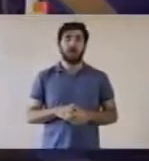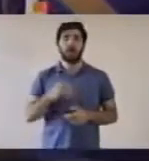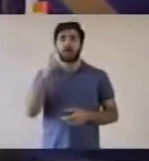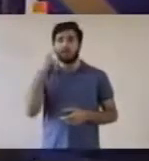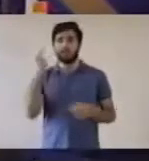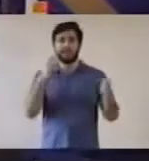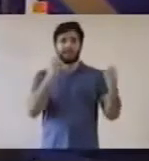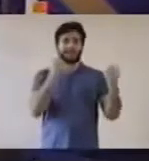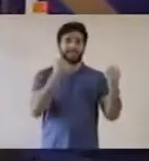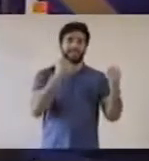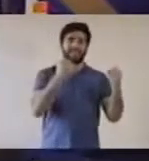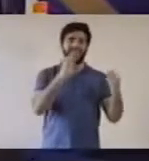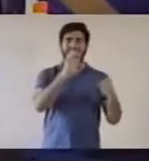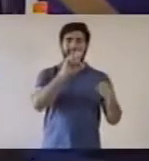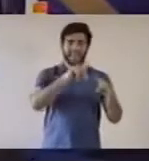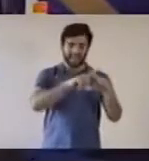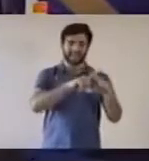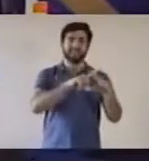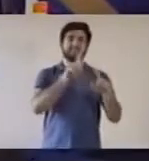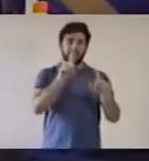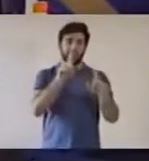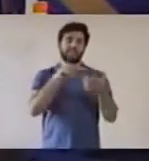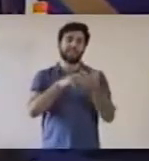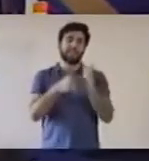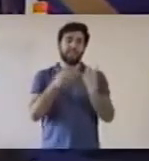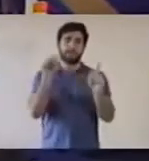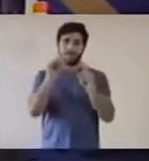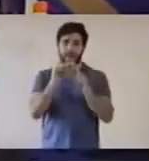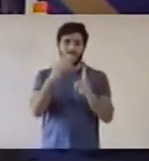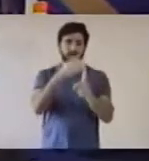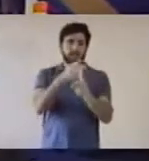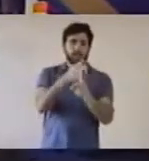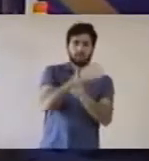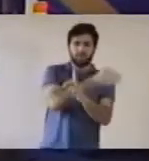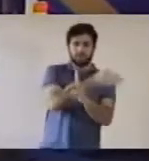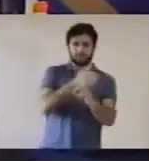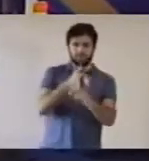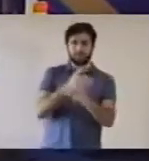de las palabras, esta tiene que ver con el prefijo.